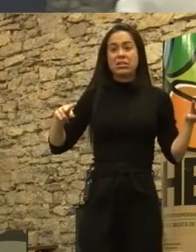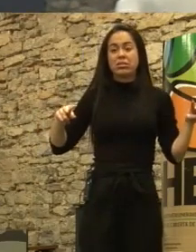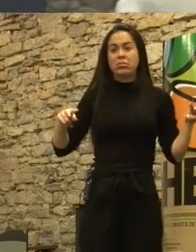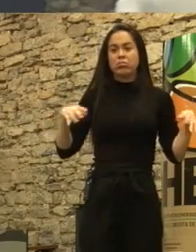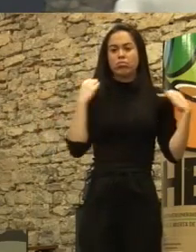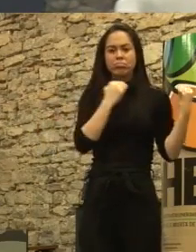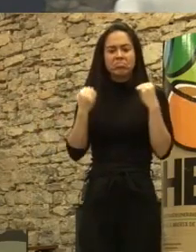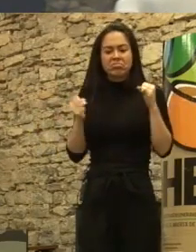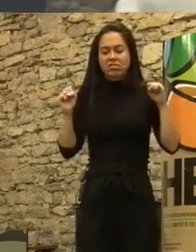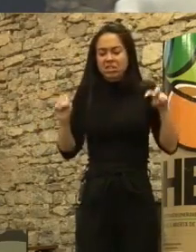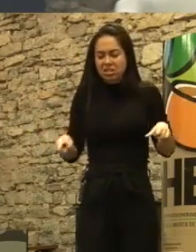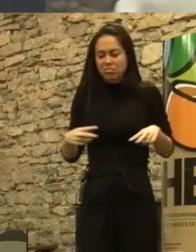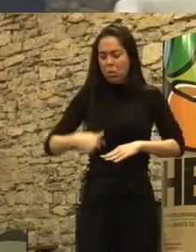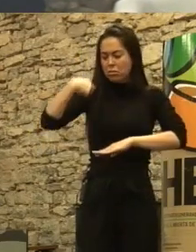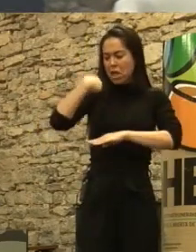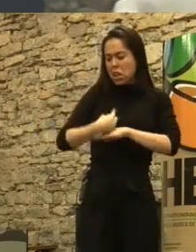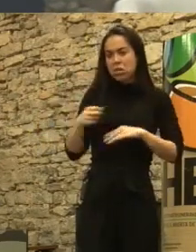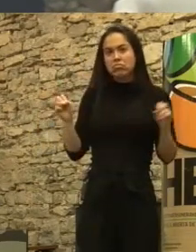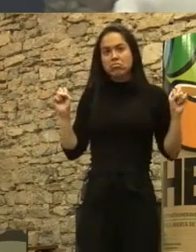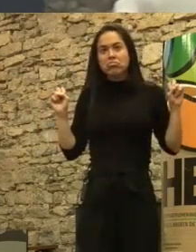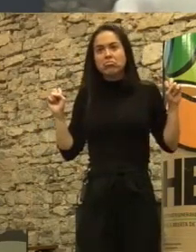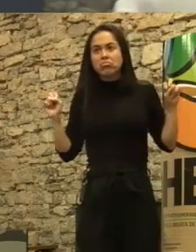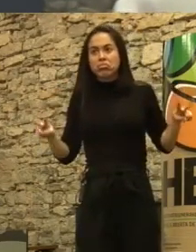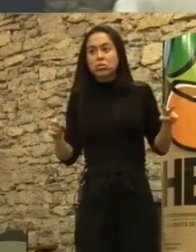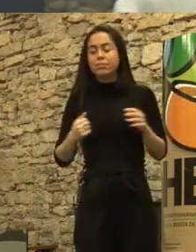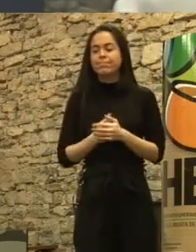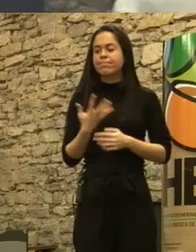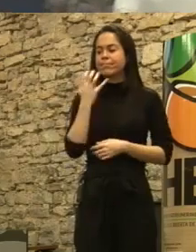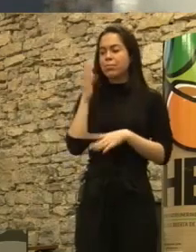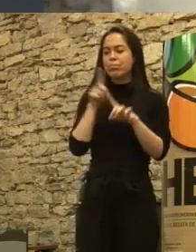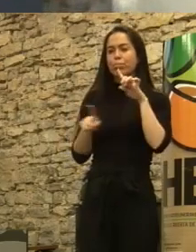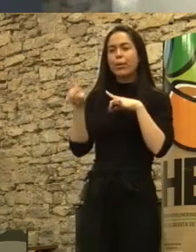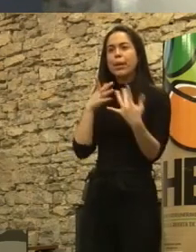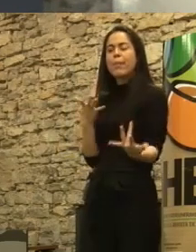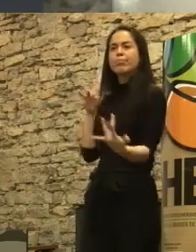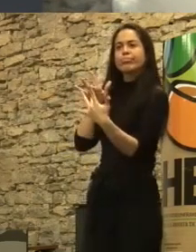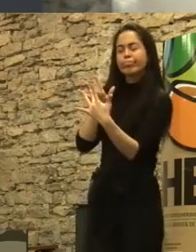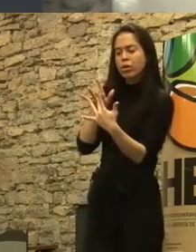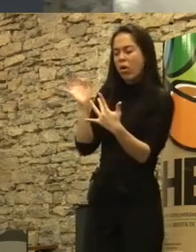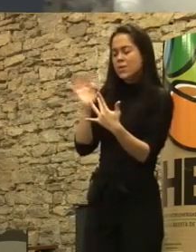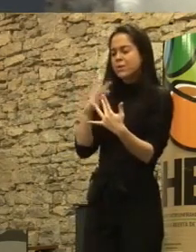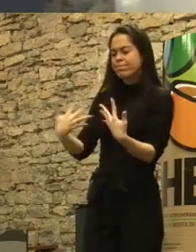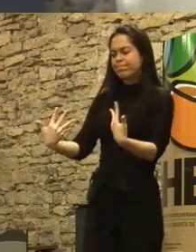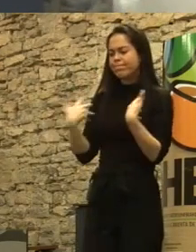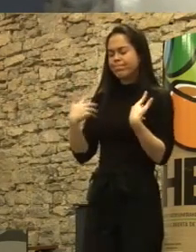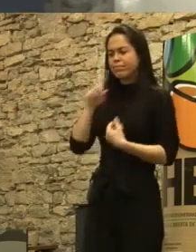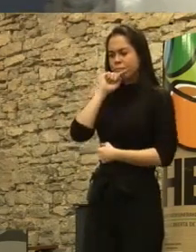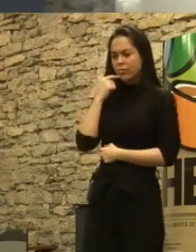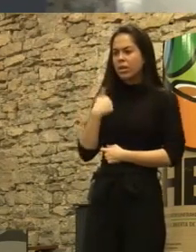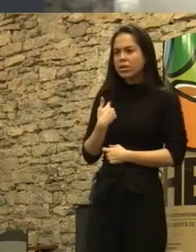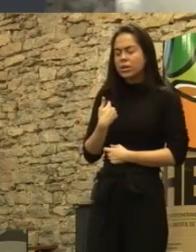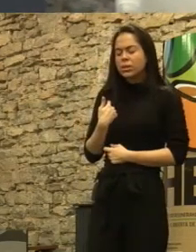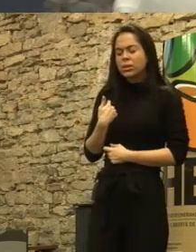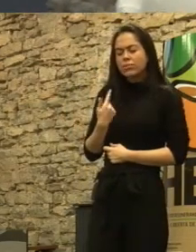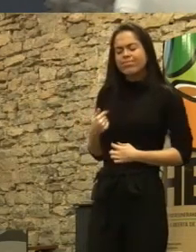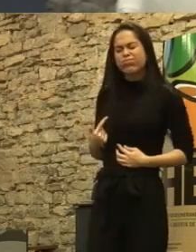ninguna obligación profesional de hacerlo, a la hora de entrar en contacto con un problema o un dolor, han sentido que ese dolor era suyo también,